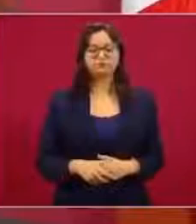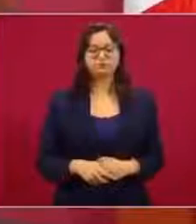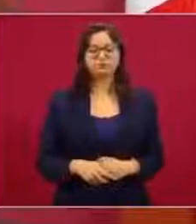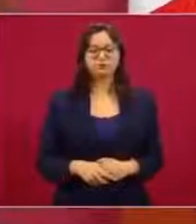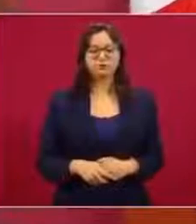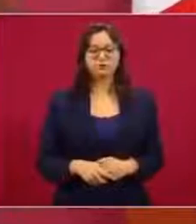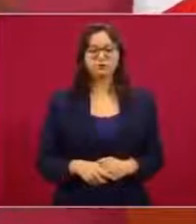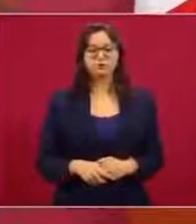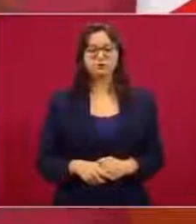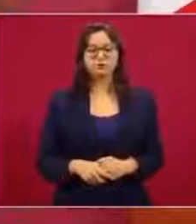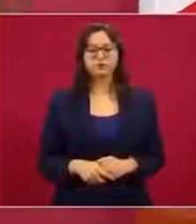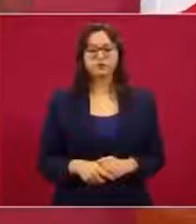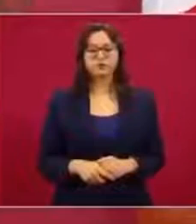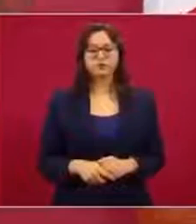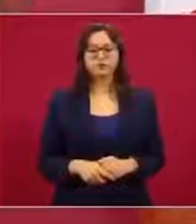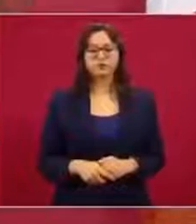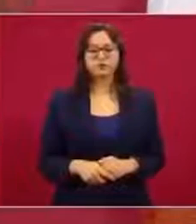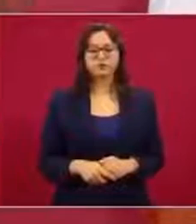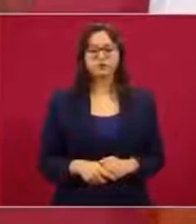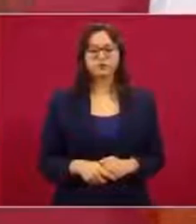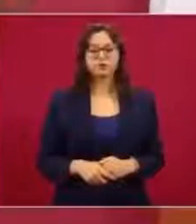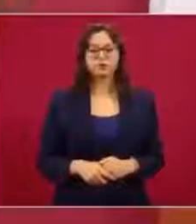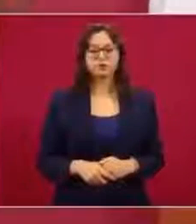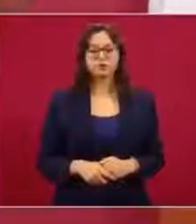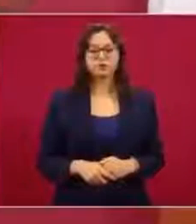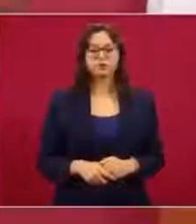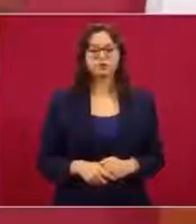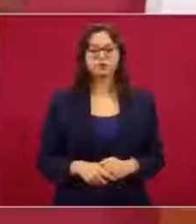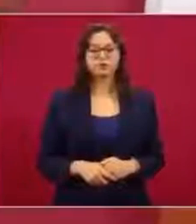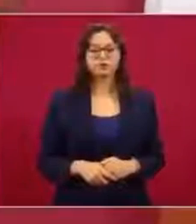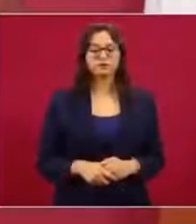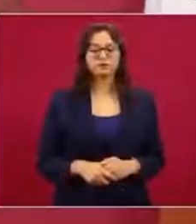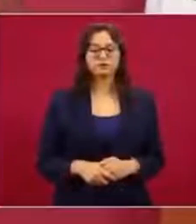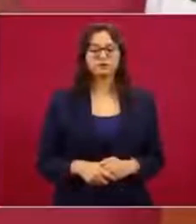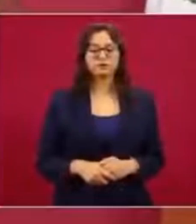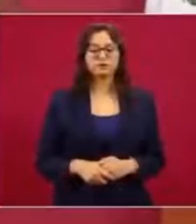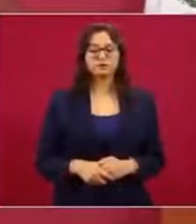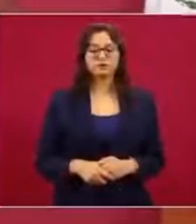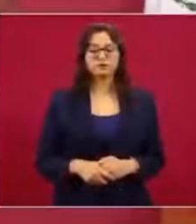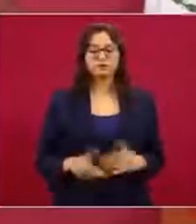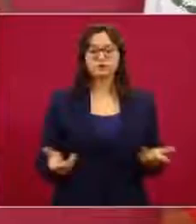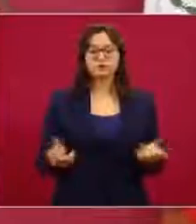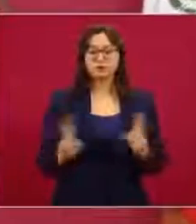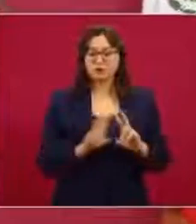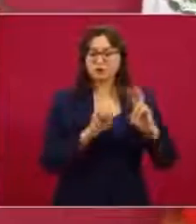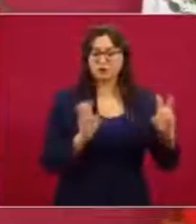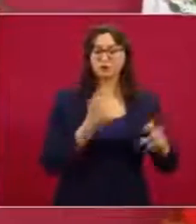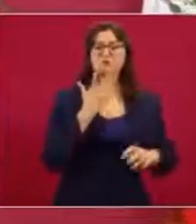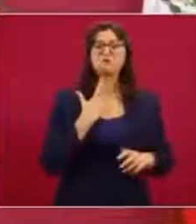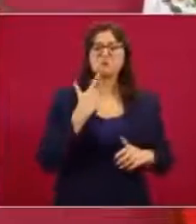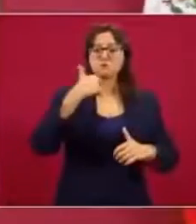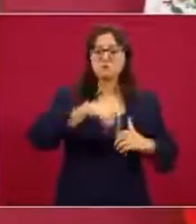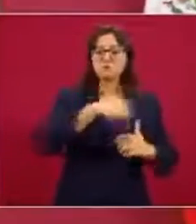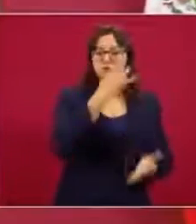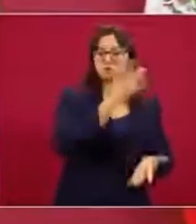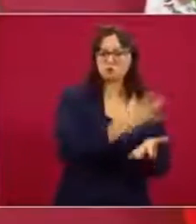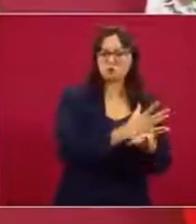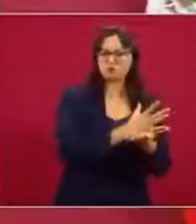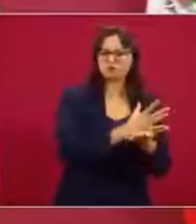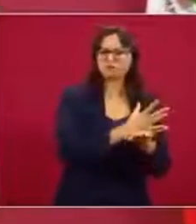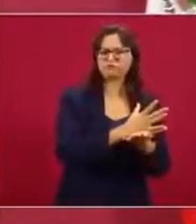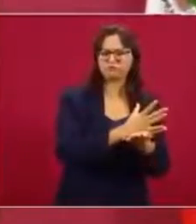no solo en este caso si no en todo la